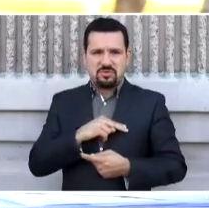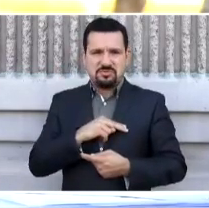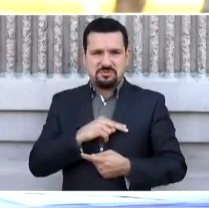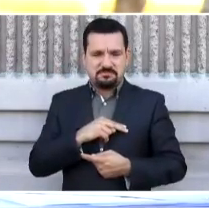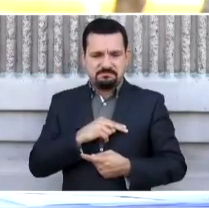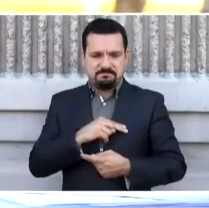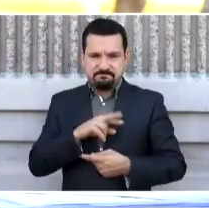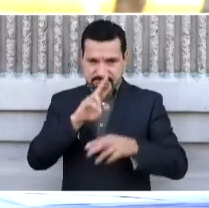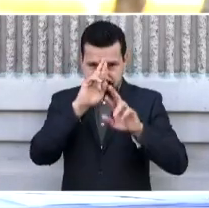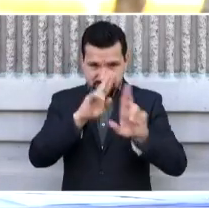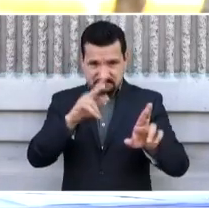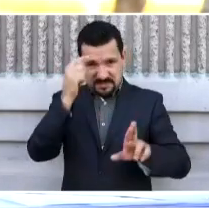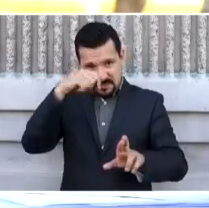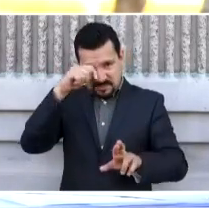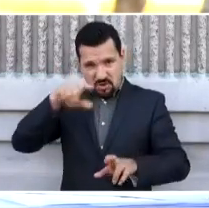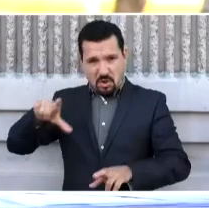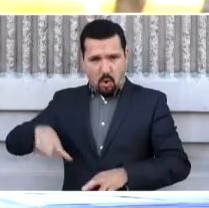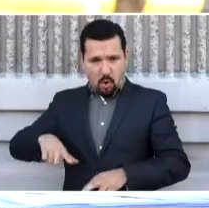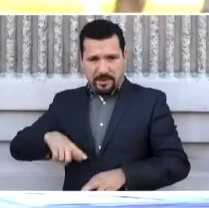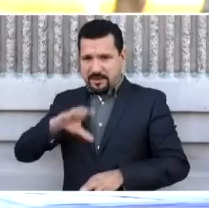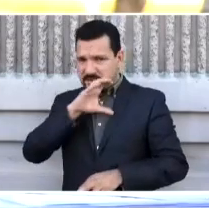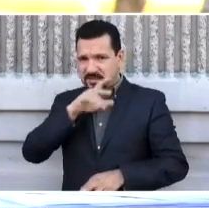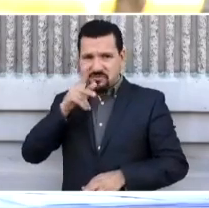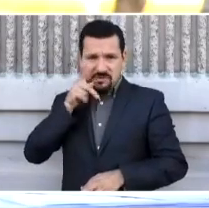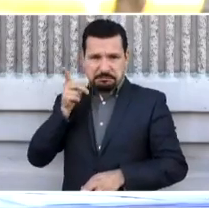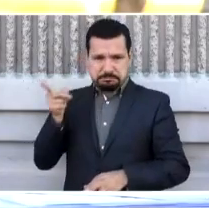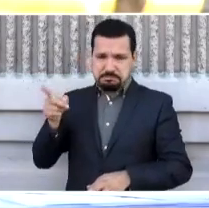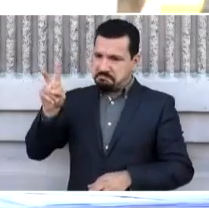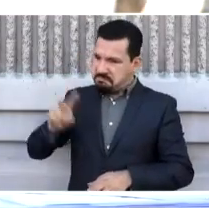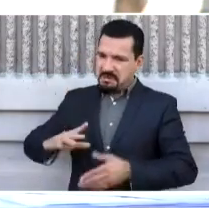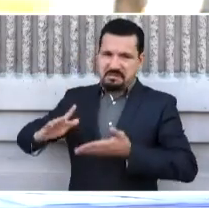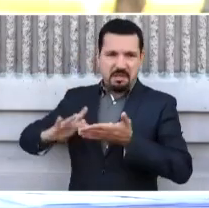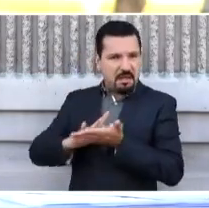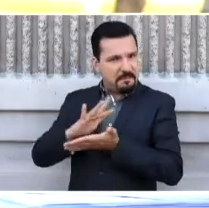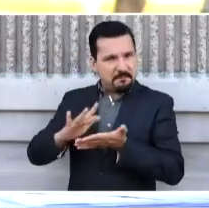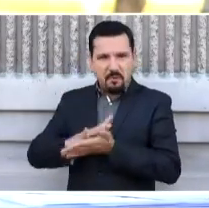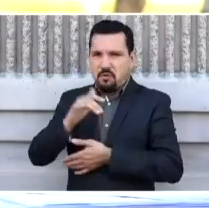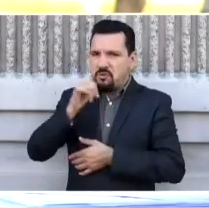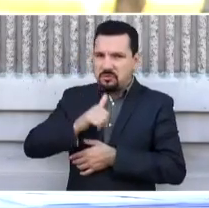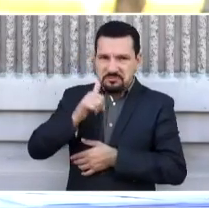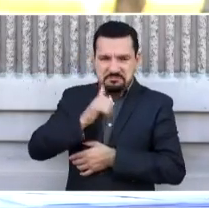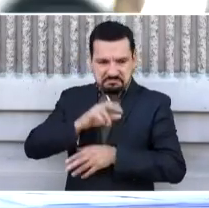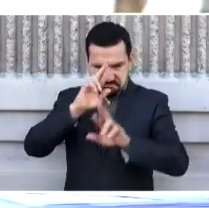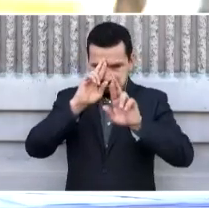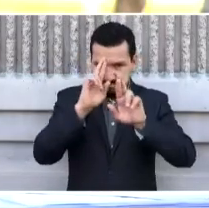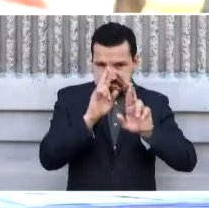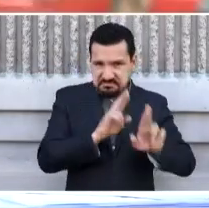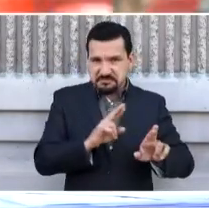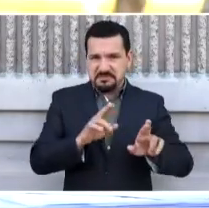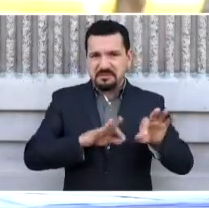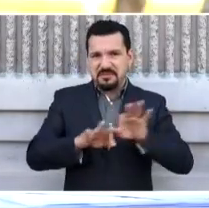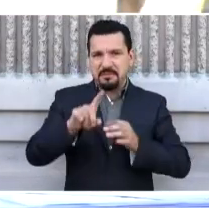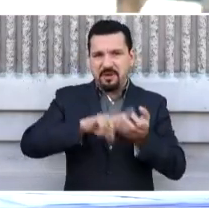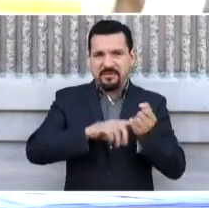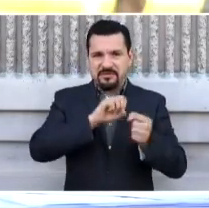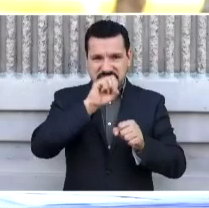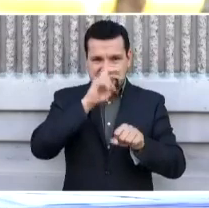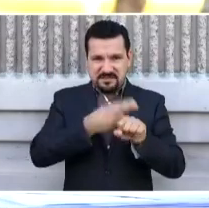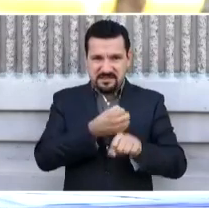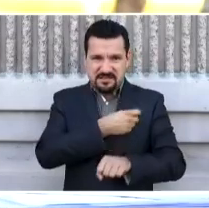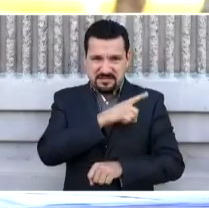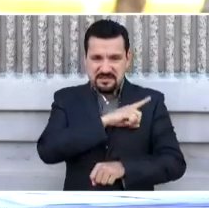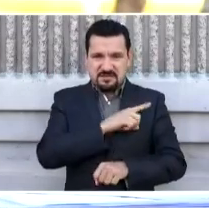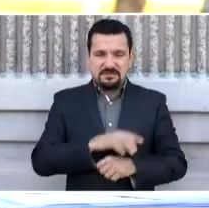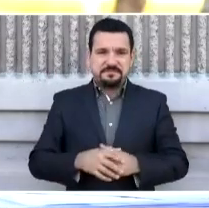de Sonora, y la gobernadora ha sido realmente una persona que ha respaldado cabalmente lo que hemos hecho en la Secretaría de Salud.